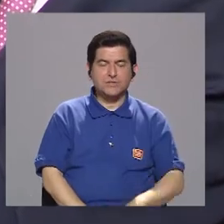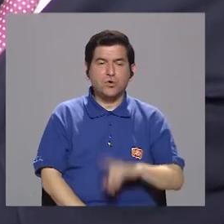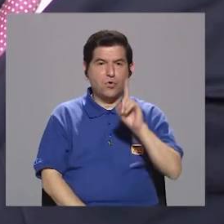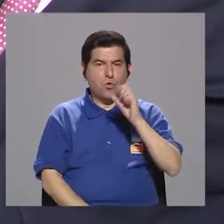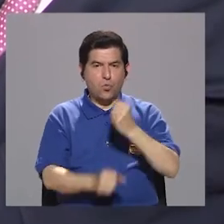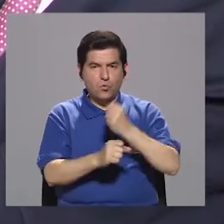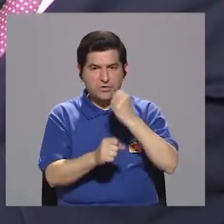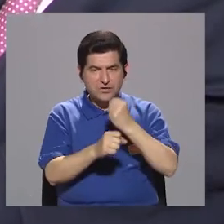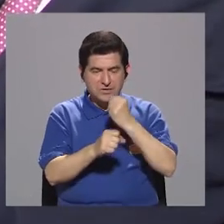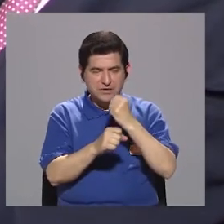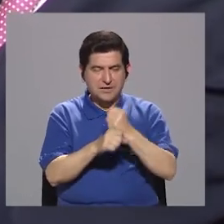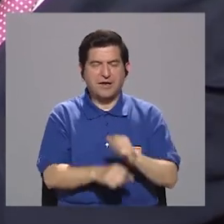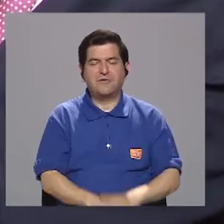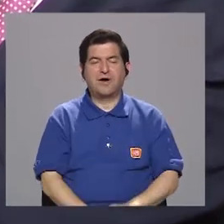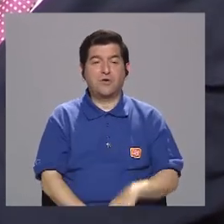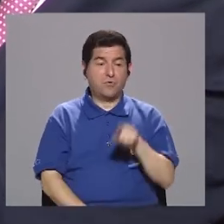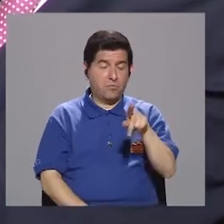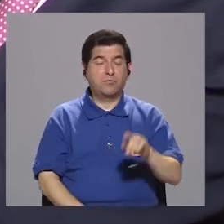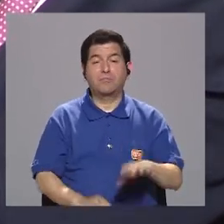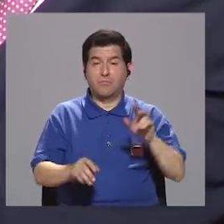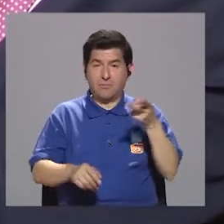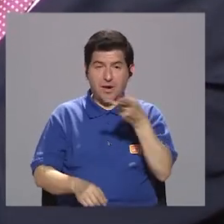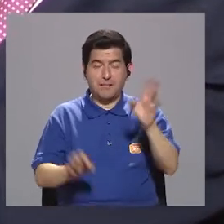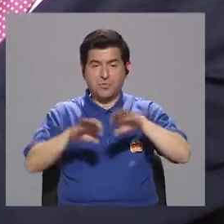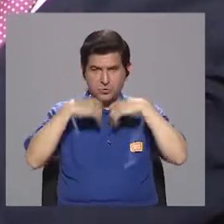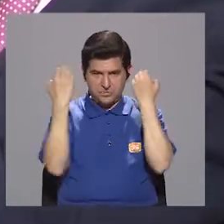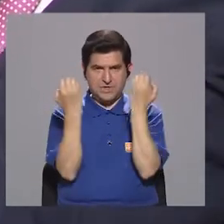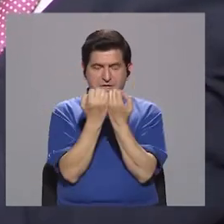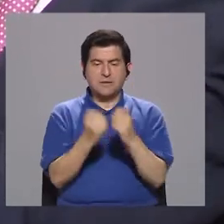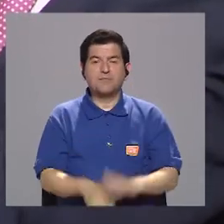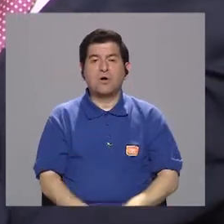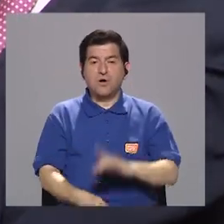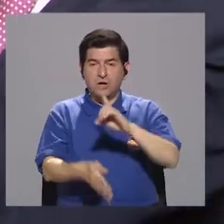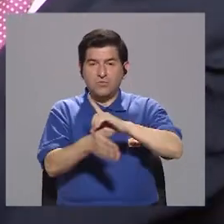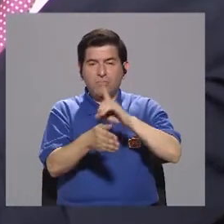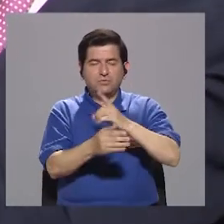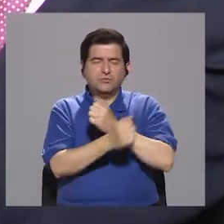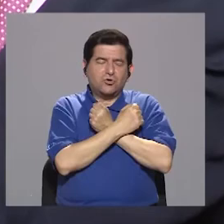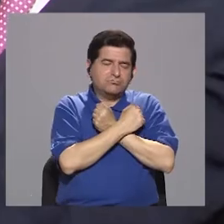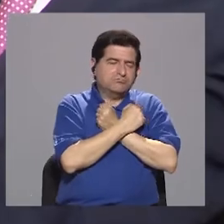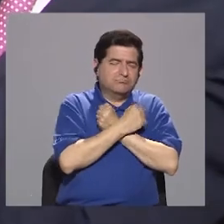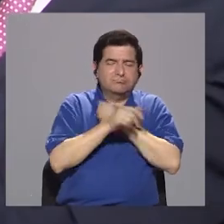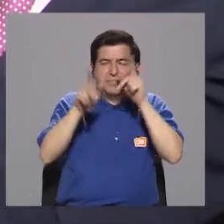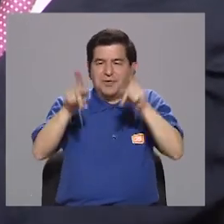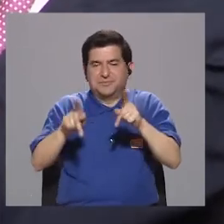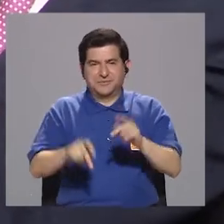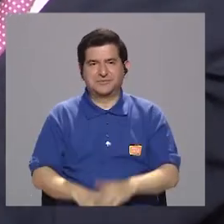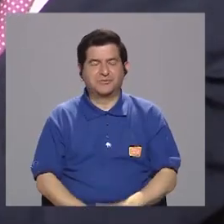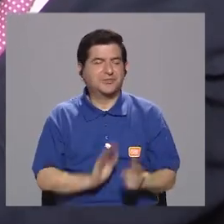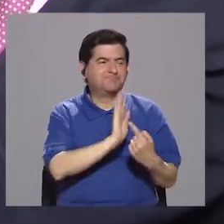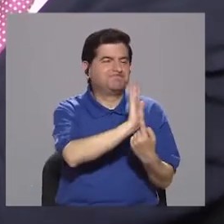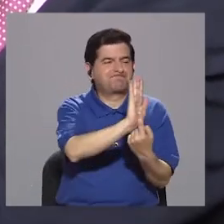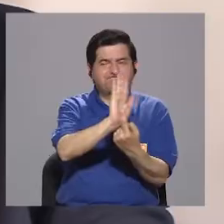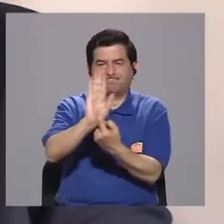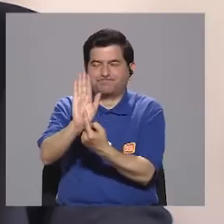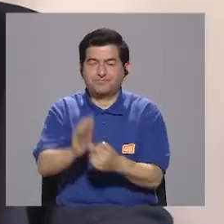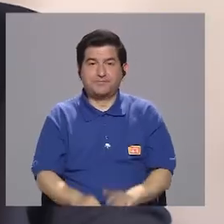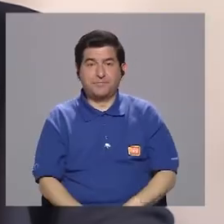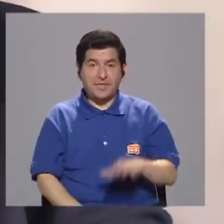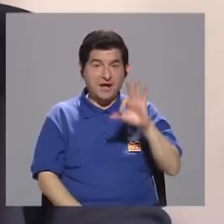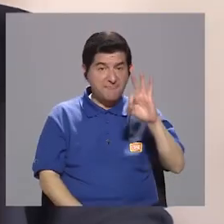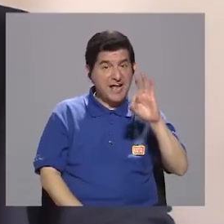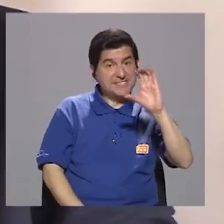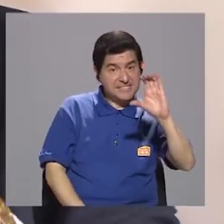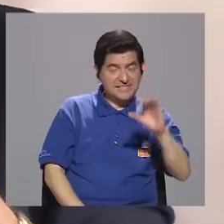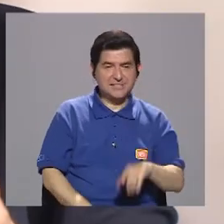trabajo extraordinario, ¿verdad? Porque el doctor era el que llenaba de afecto a la gente y de cariño, y don Paco